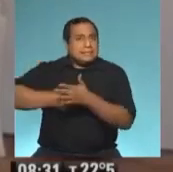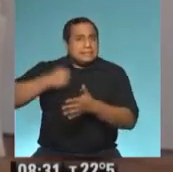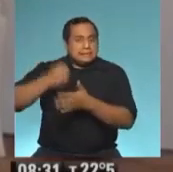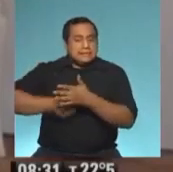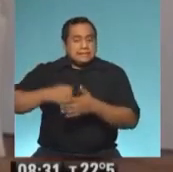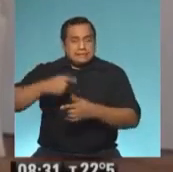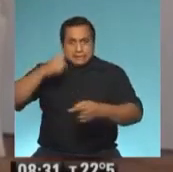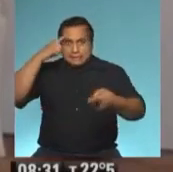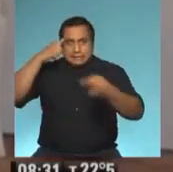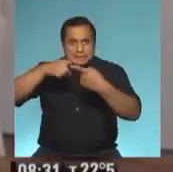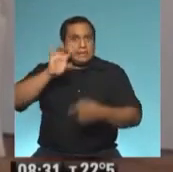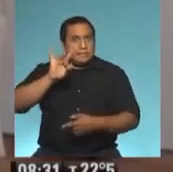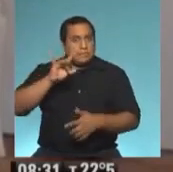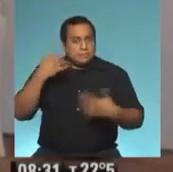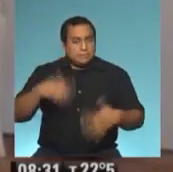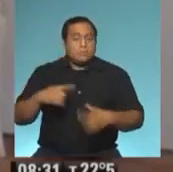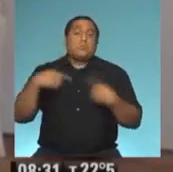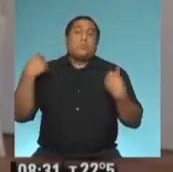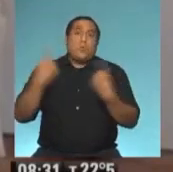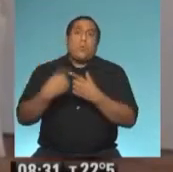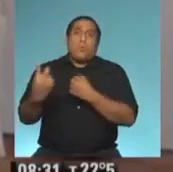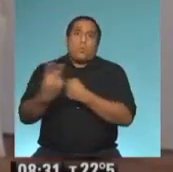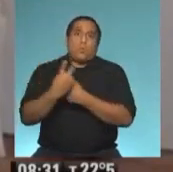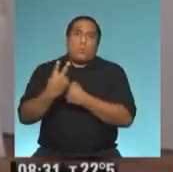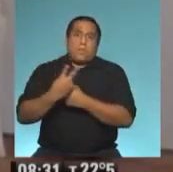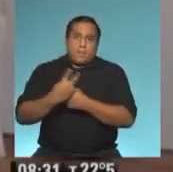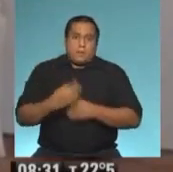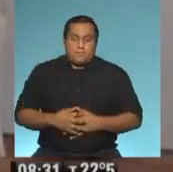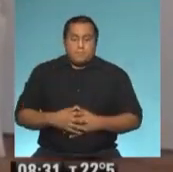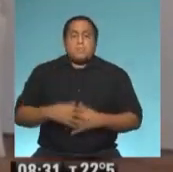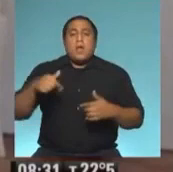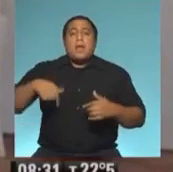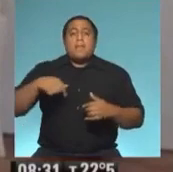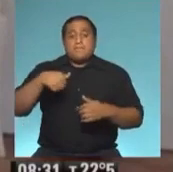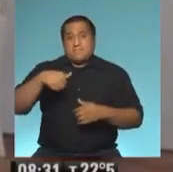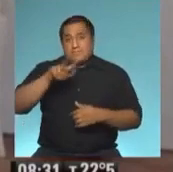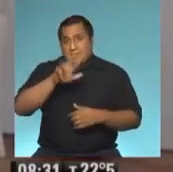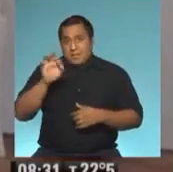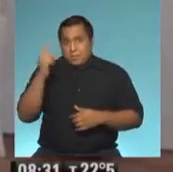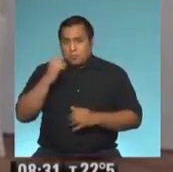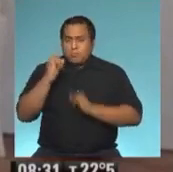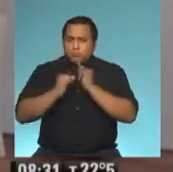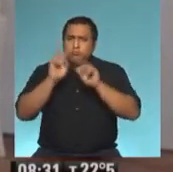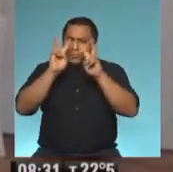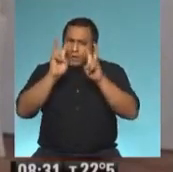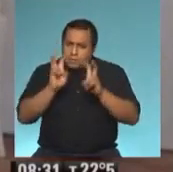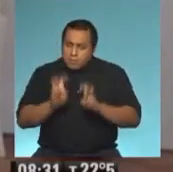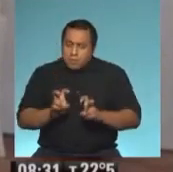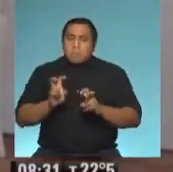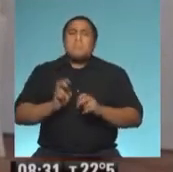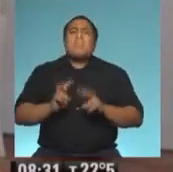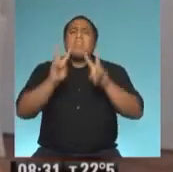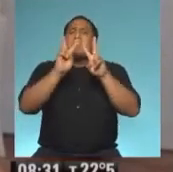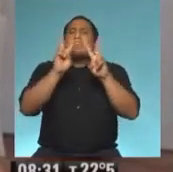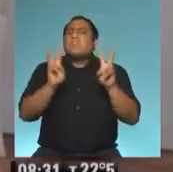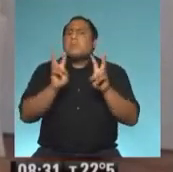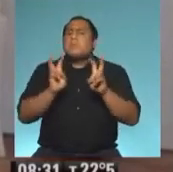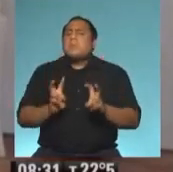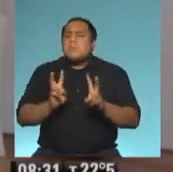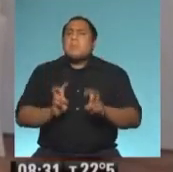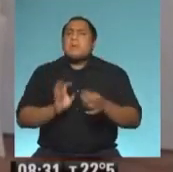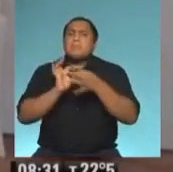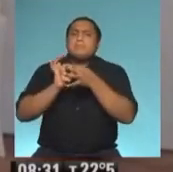y que tenemos que seguir cuidándonos. Vamos a estar durante esta media hora hablando de muchísimos temas, pero muchos de ellos vinculados justamente